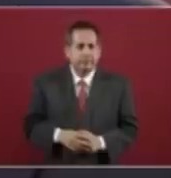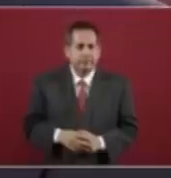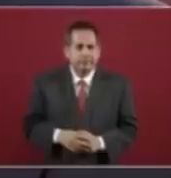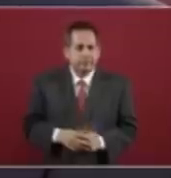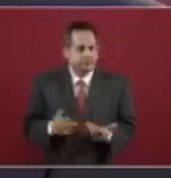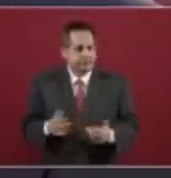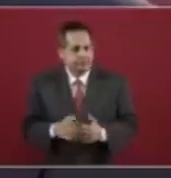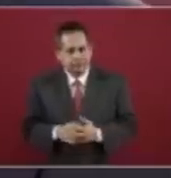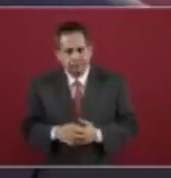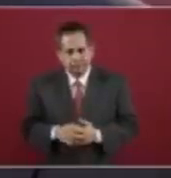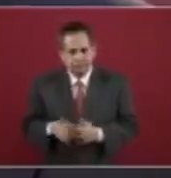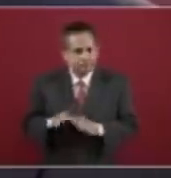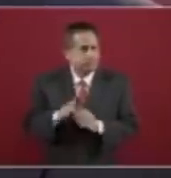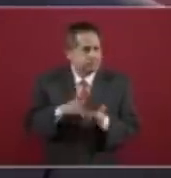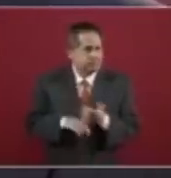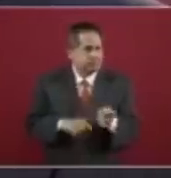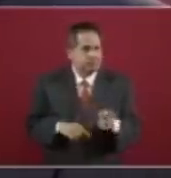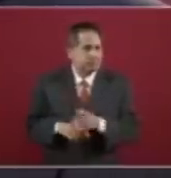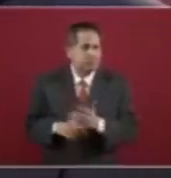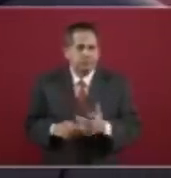Acuérdense ustedes que